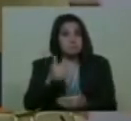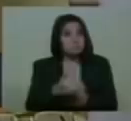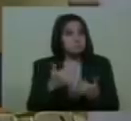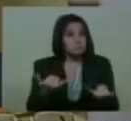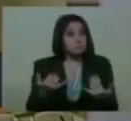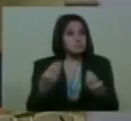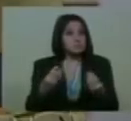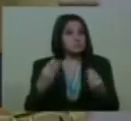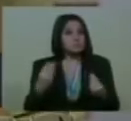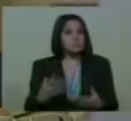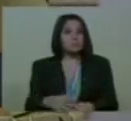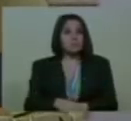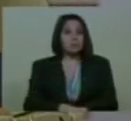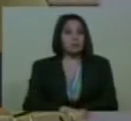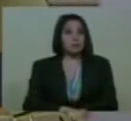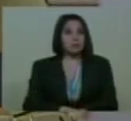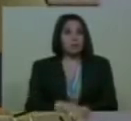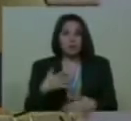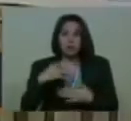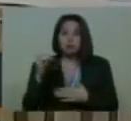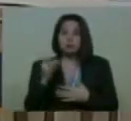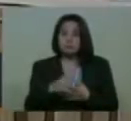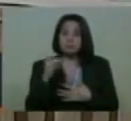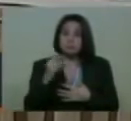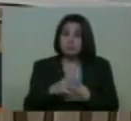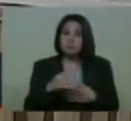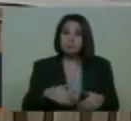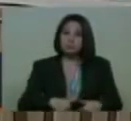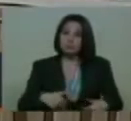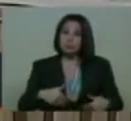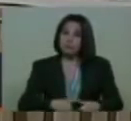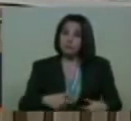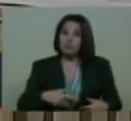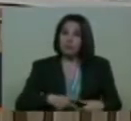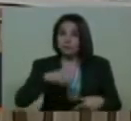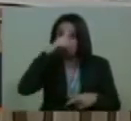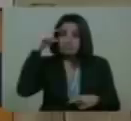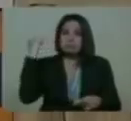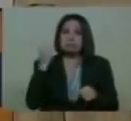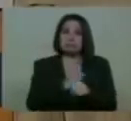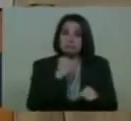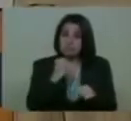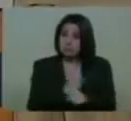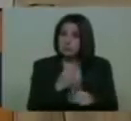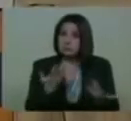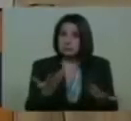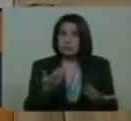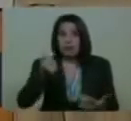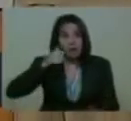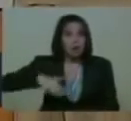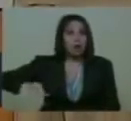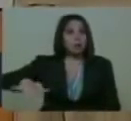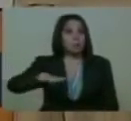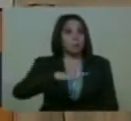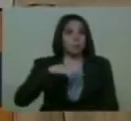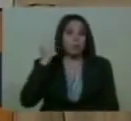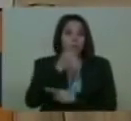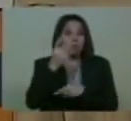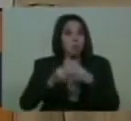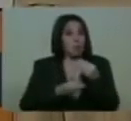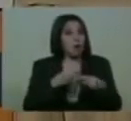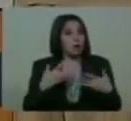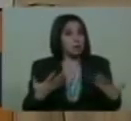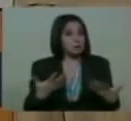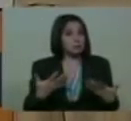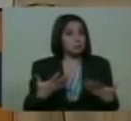mucho. Mucho dolor, mucho esfuerzo, mucho sacrificio. Y le ha costado al pueblo. A veces hay